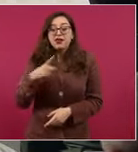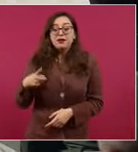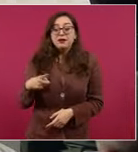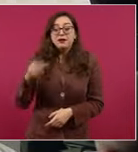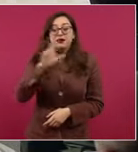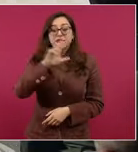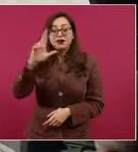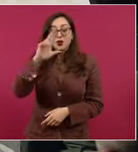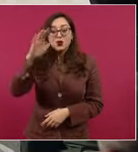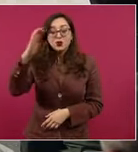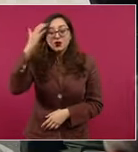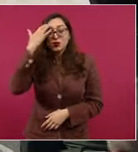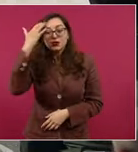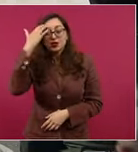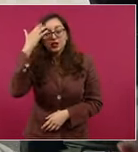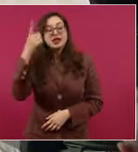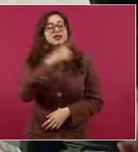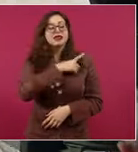también